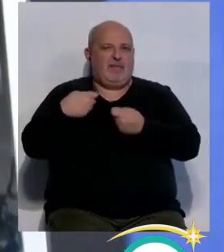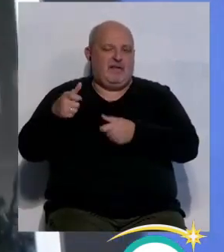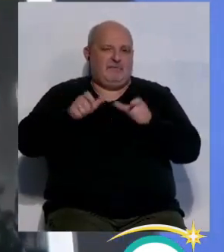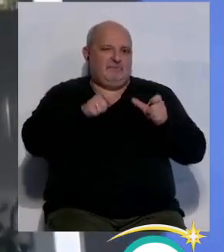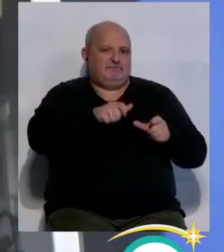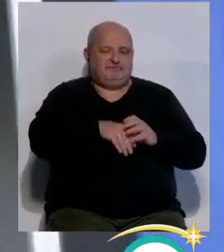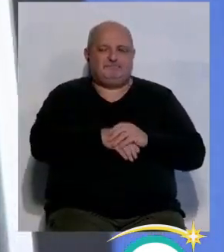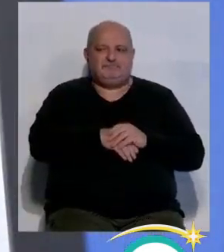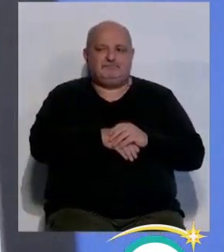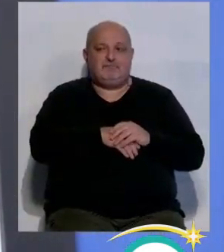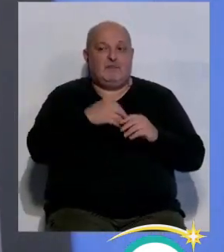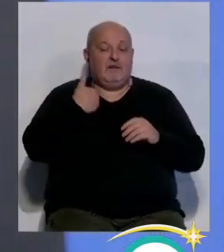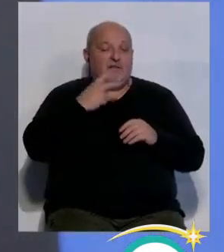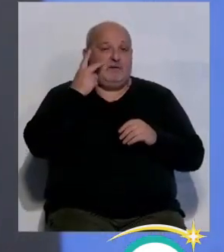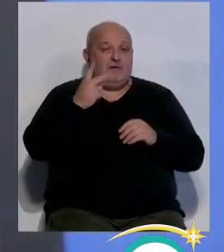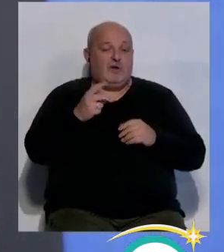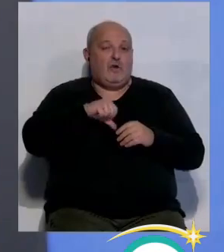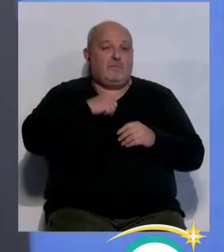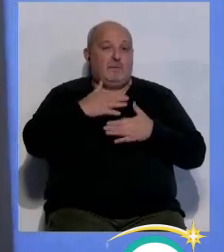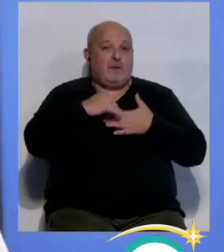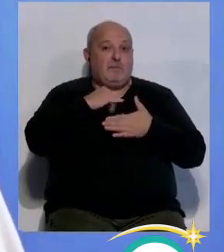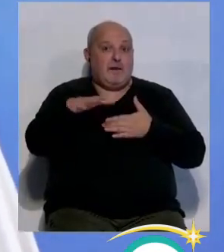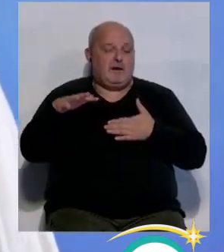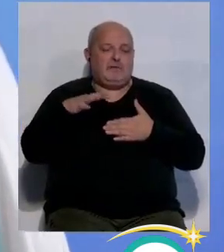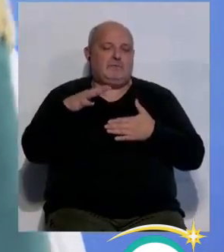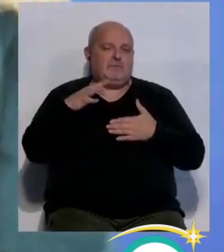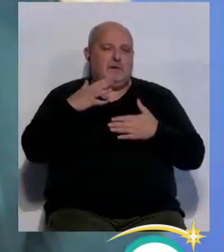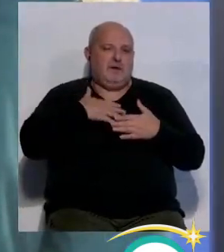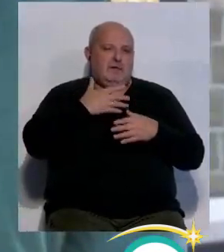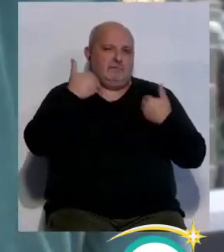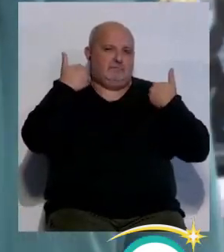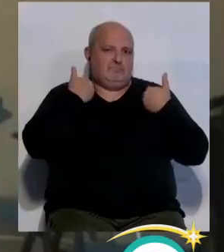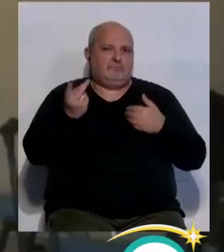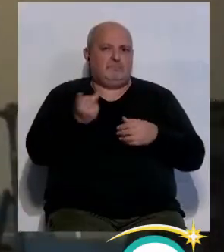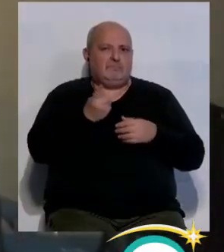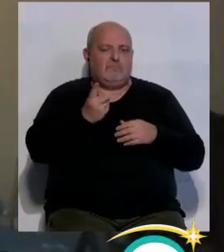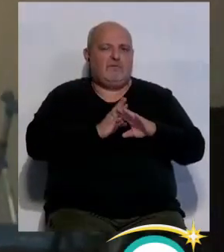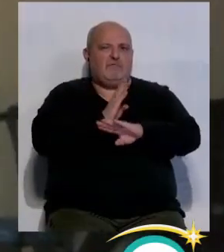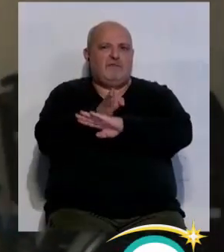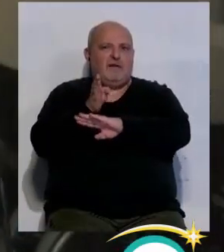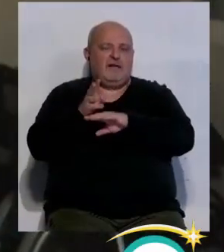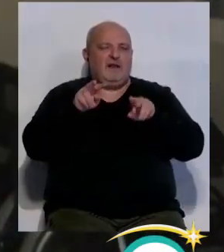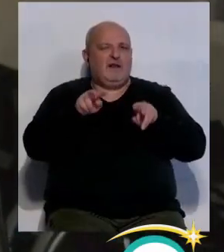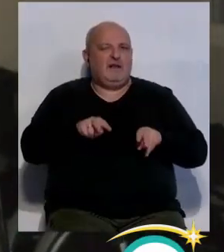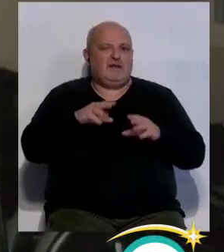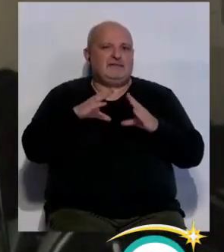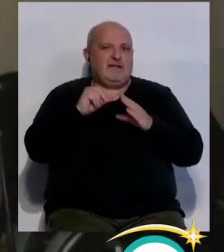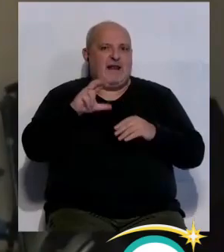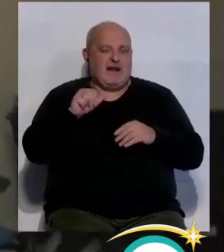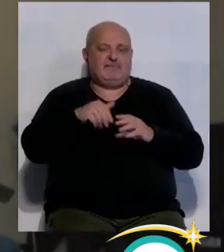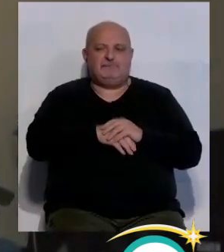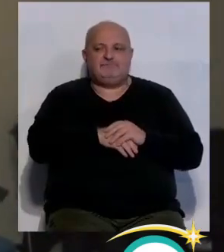majestad de Oriente. Tras su visita al Hospital Puerta del Mar, los enviados especiales de los reyes se han dirigido a la residencia Santa